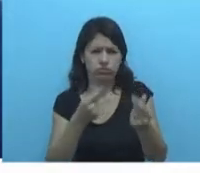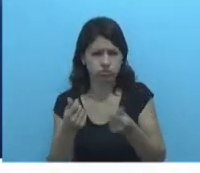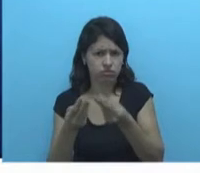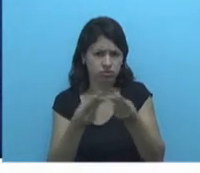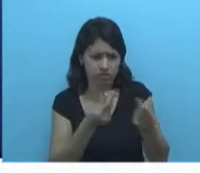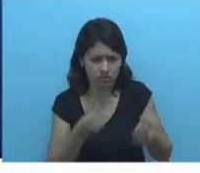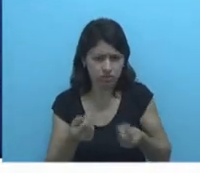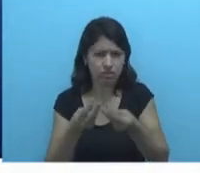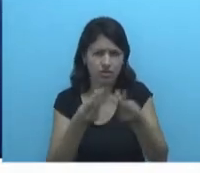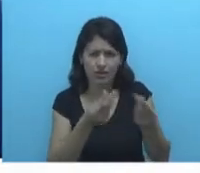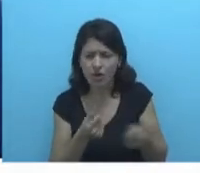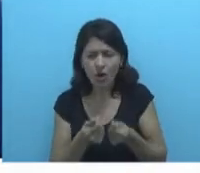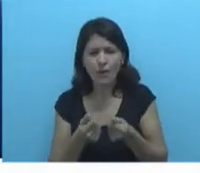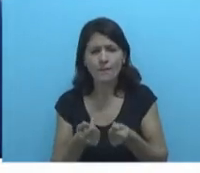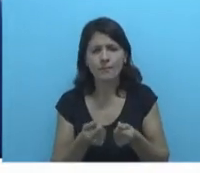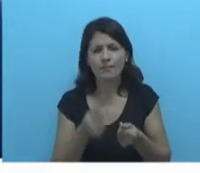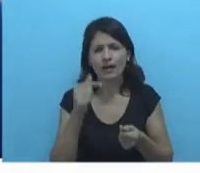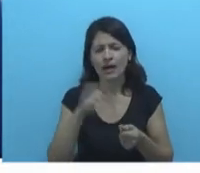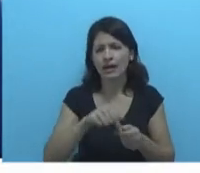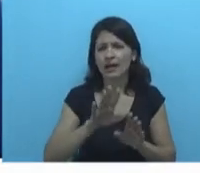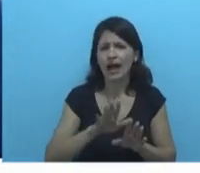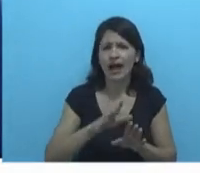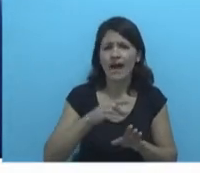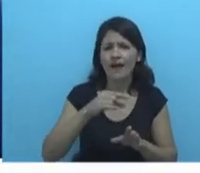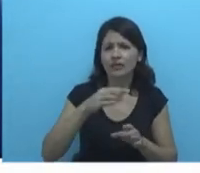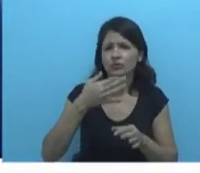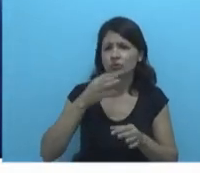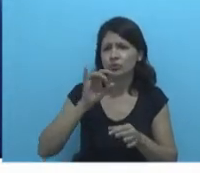producción no alcanzaría nada más que para venderle a ellos,